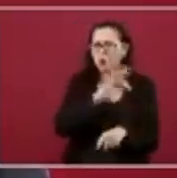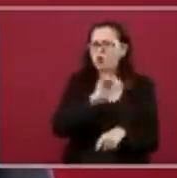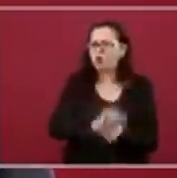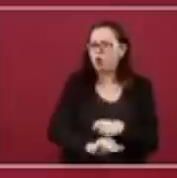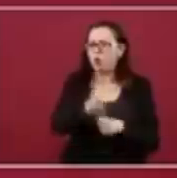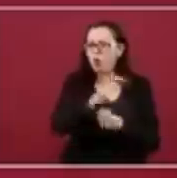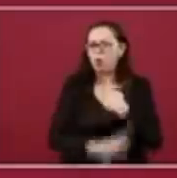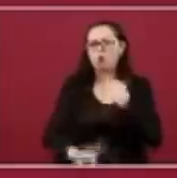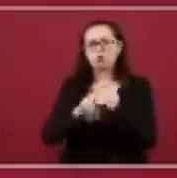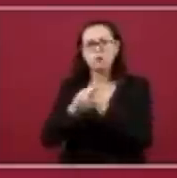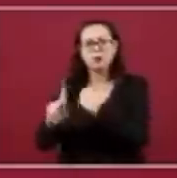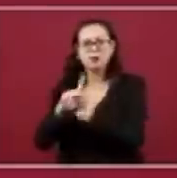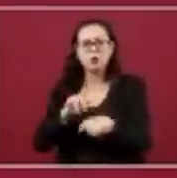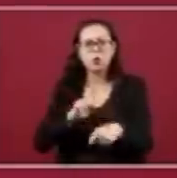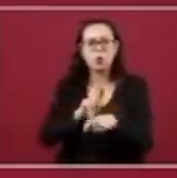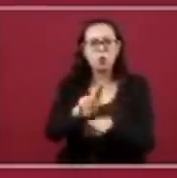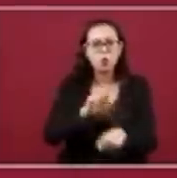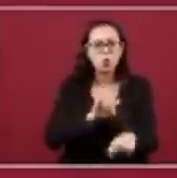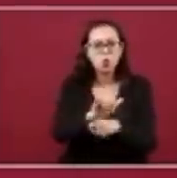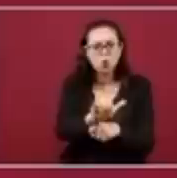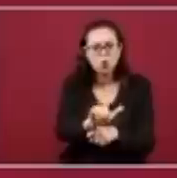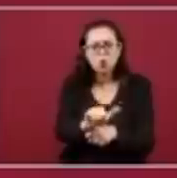los uruguayos,